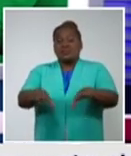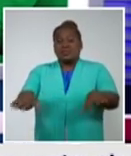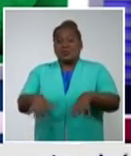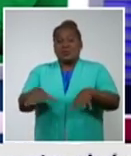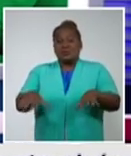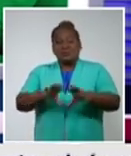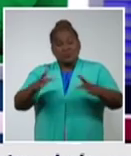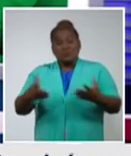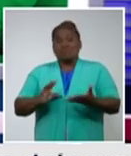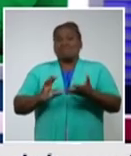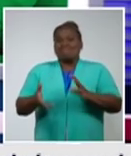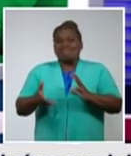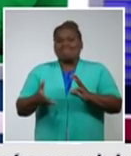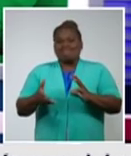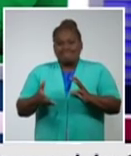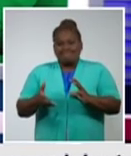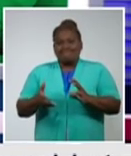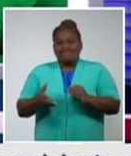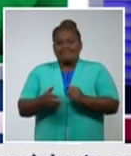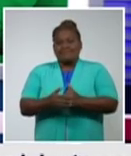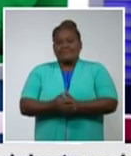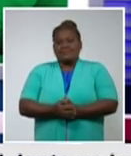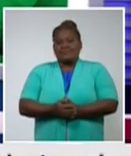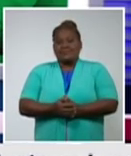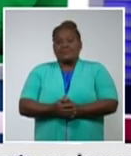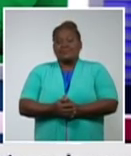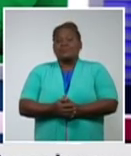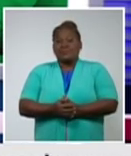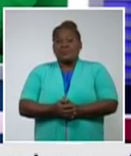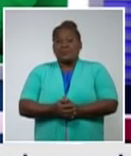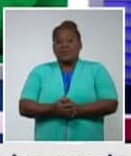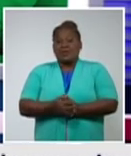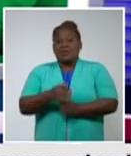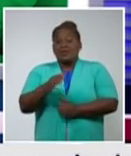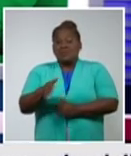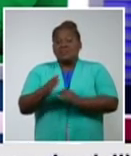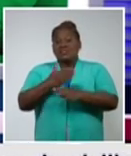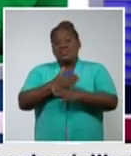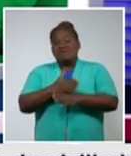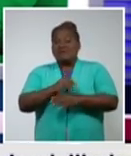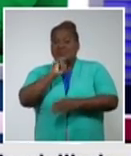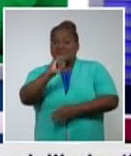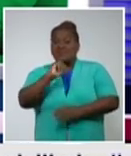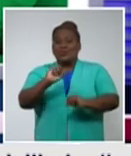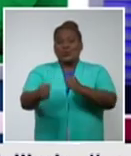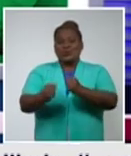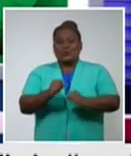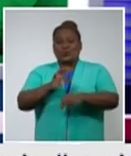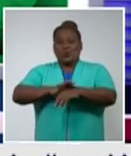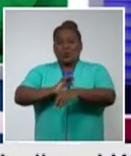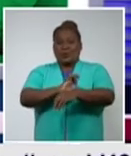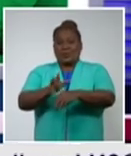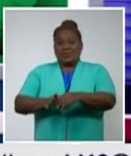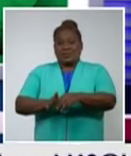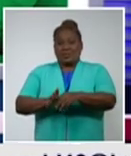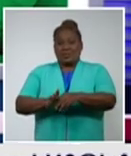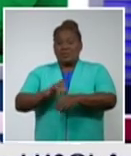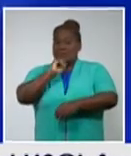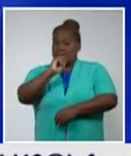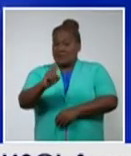todavía, y que demuestra lo difícil del control de esta enfermedad. Difícil, pero no